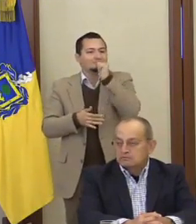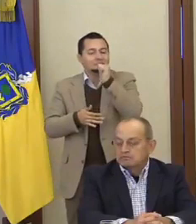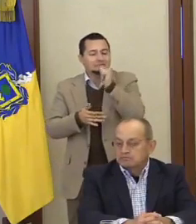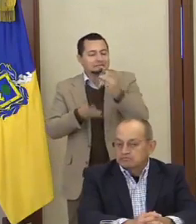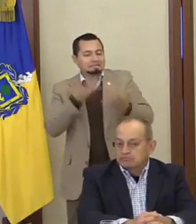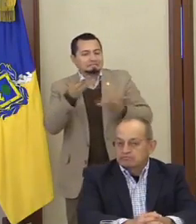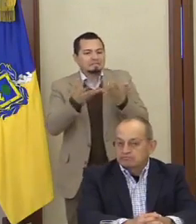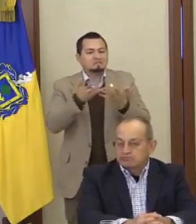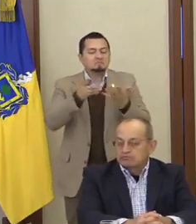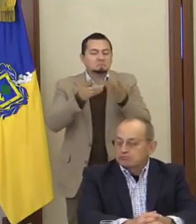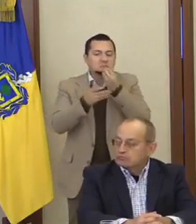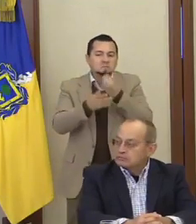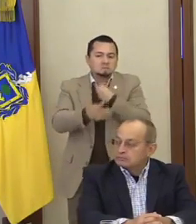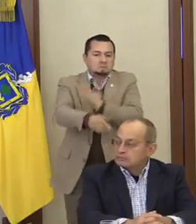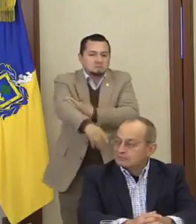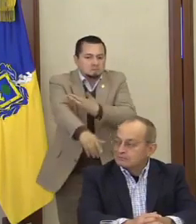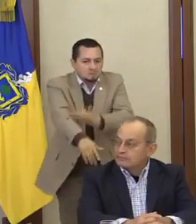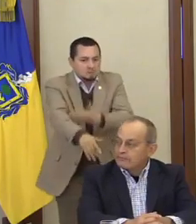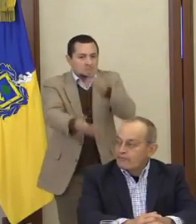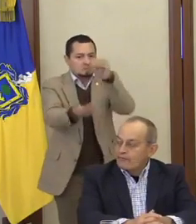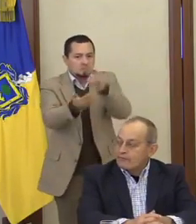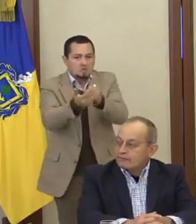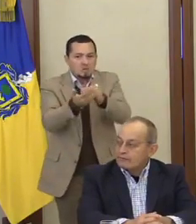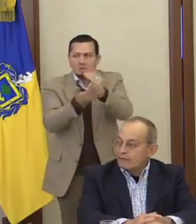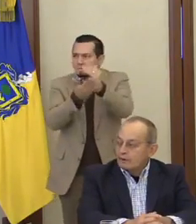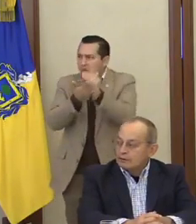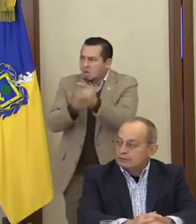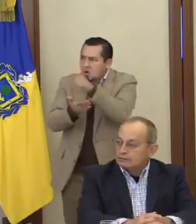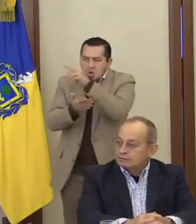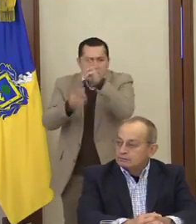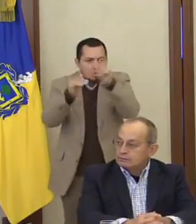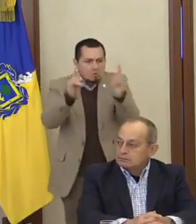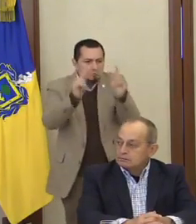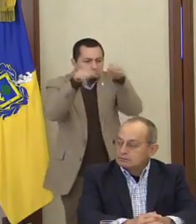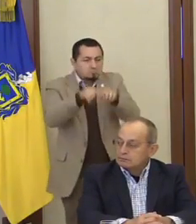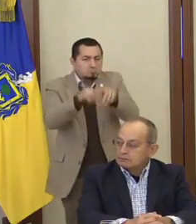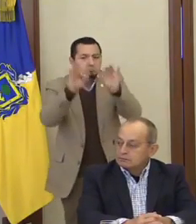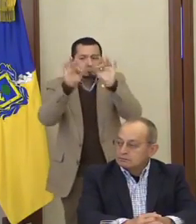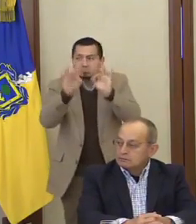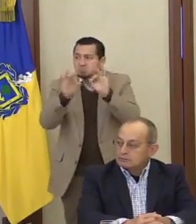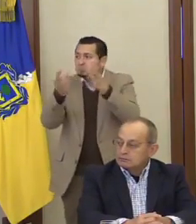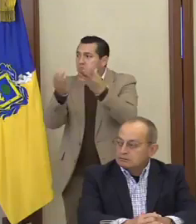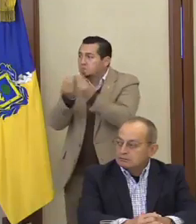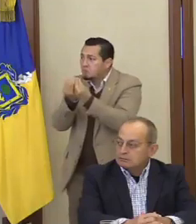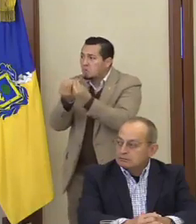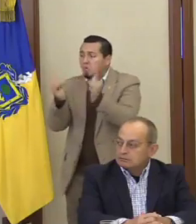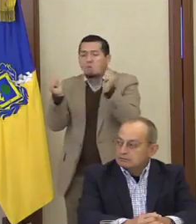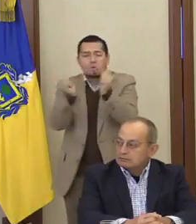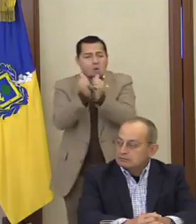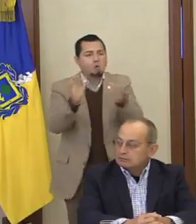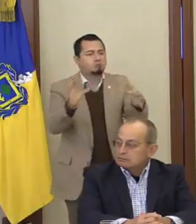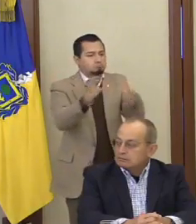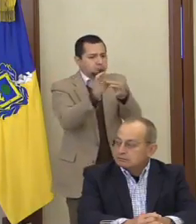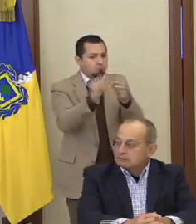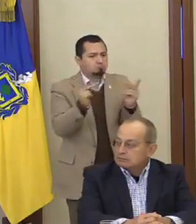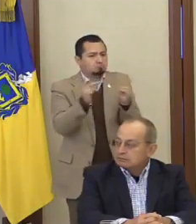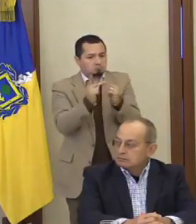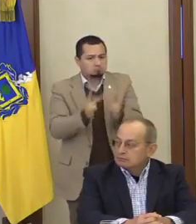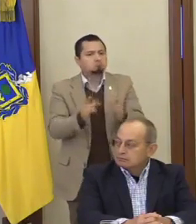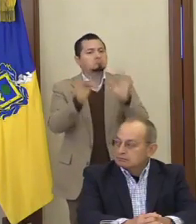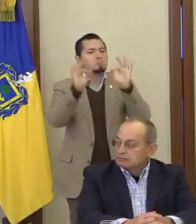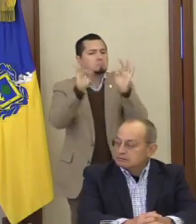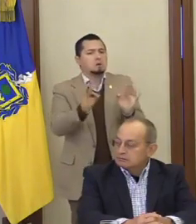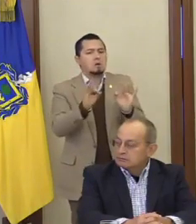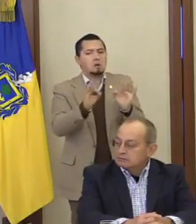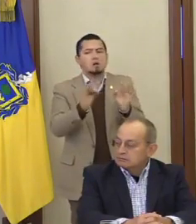se generaba de diferencia era menor. Ahí prácticamente los números de reportes municipales y los reportes